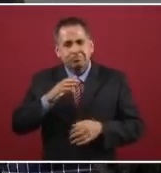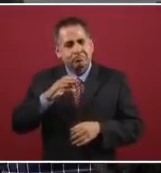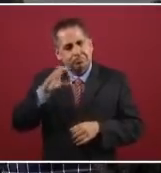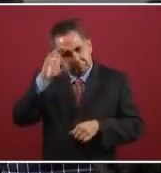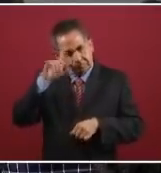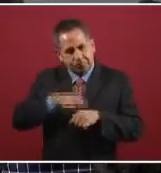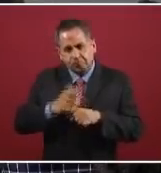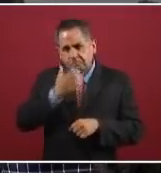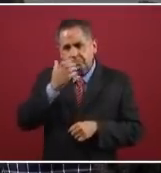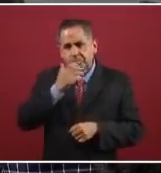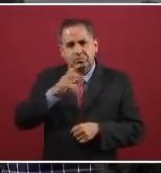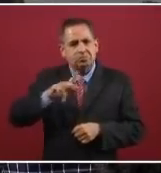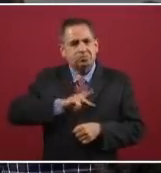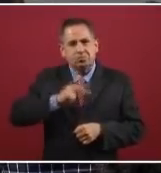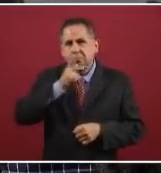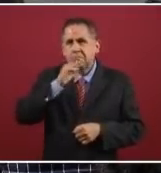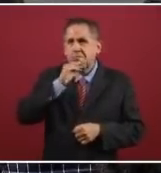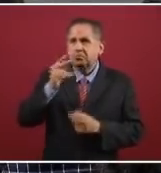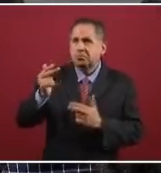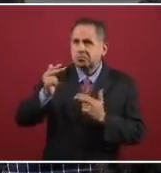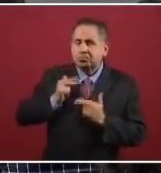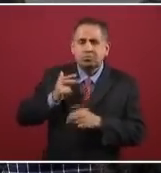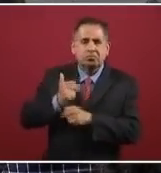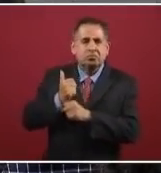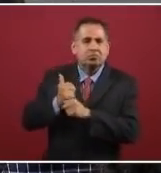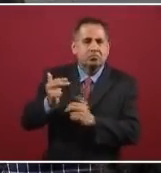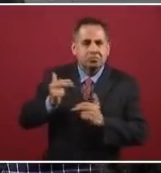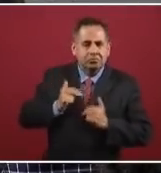manteniendo la cultura de sus padres, de sus abuelos.